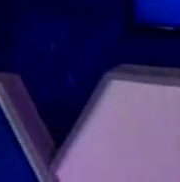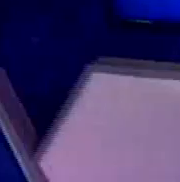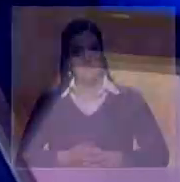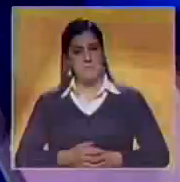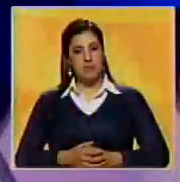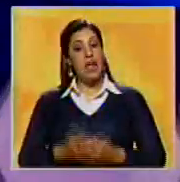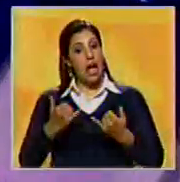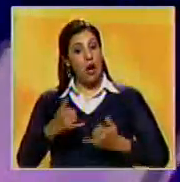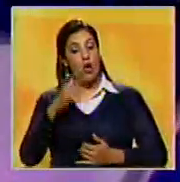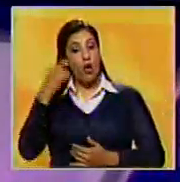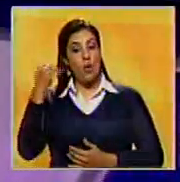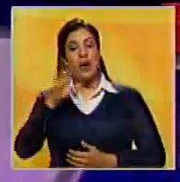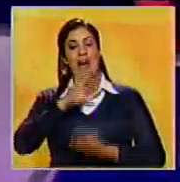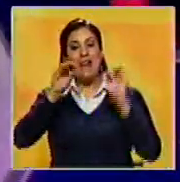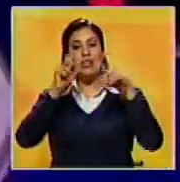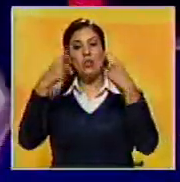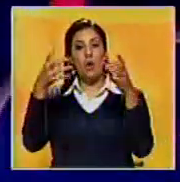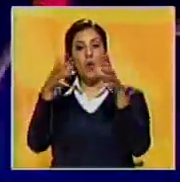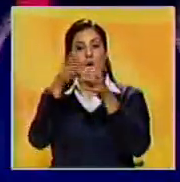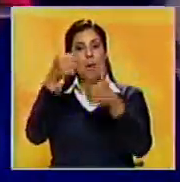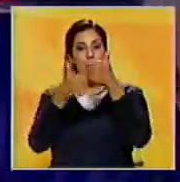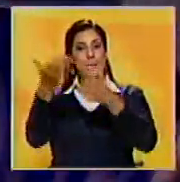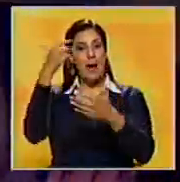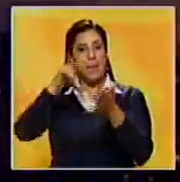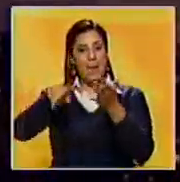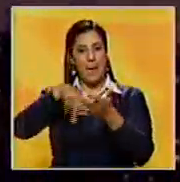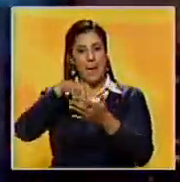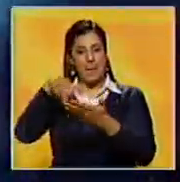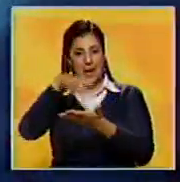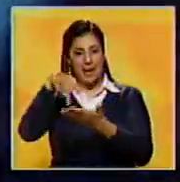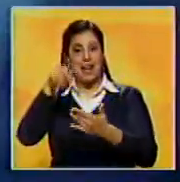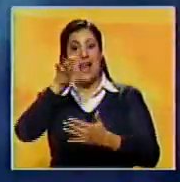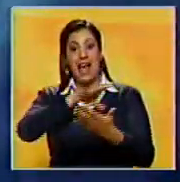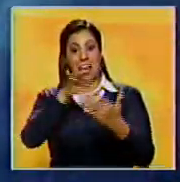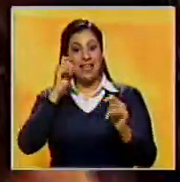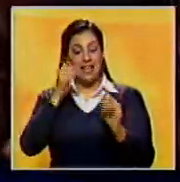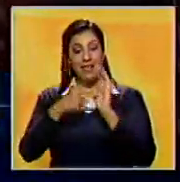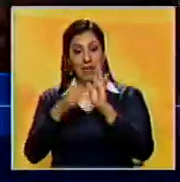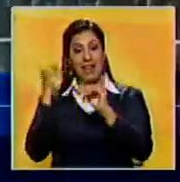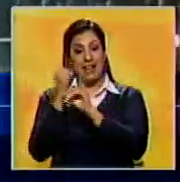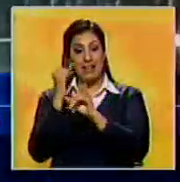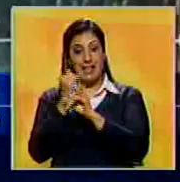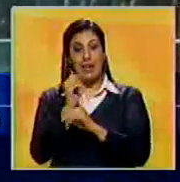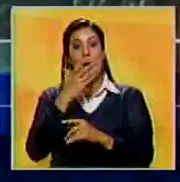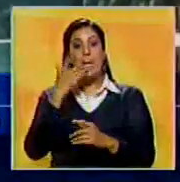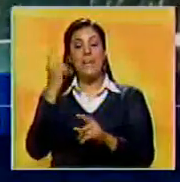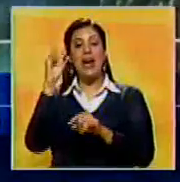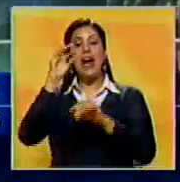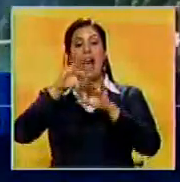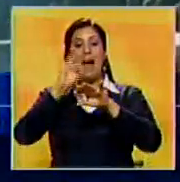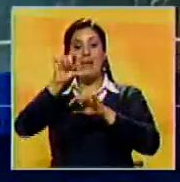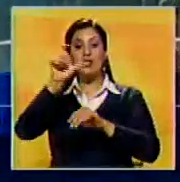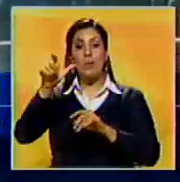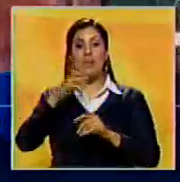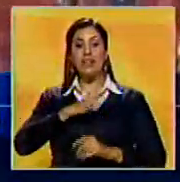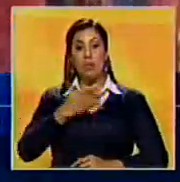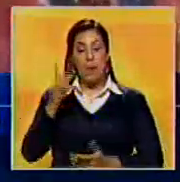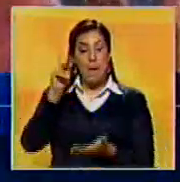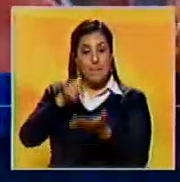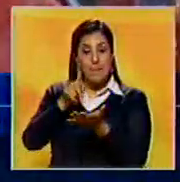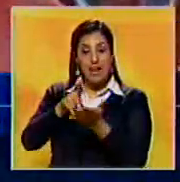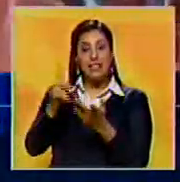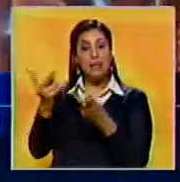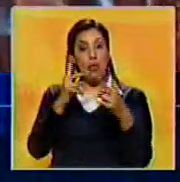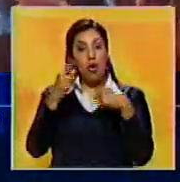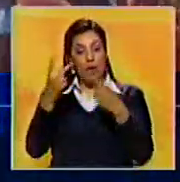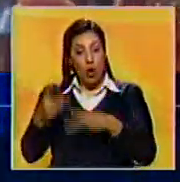Ahora veamos cómo J-Lo convocó a un concurso para bailarines. La cantante lanzó por sus redes sociales la convocatoria para que sus fans participen y